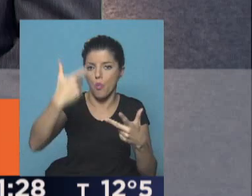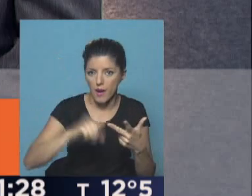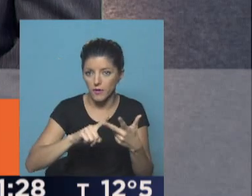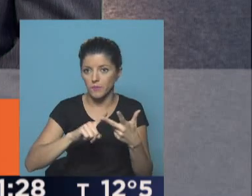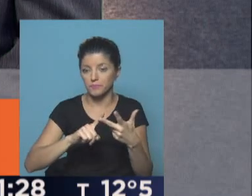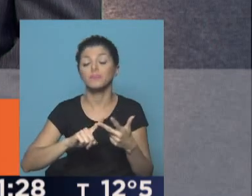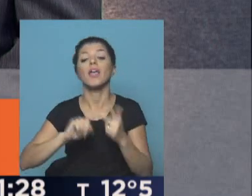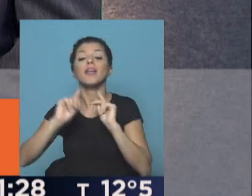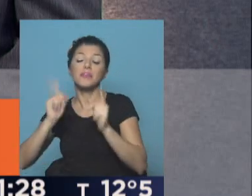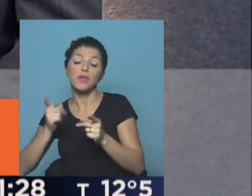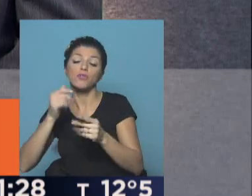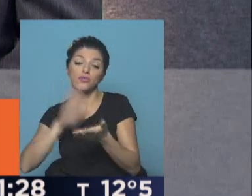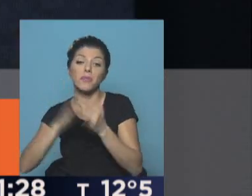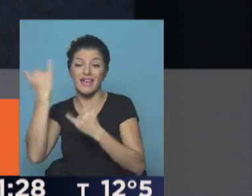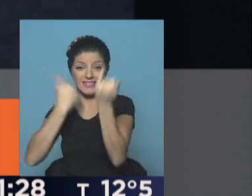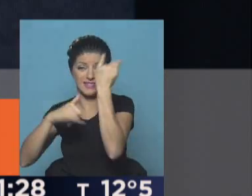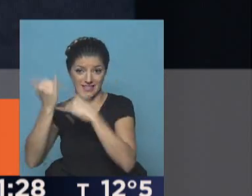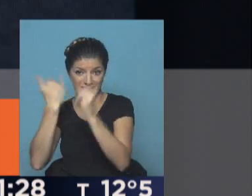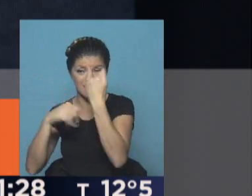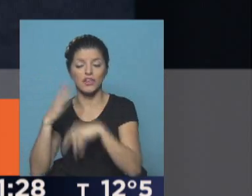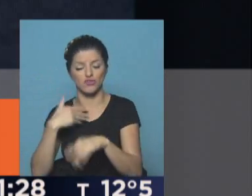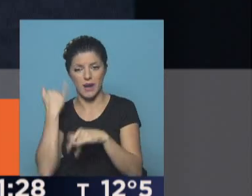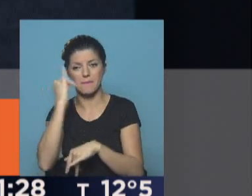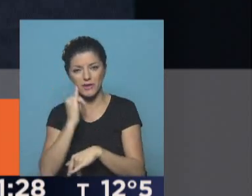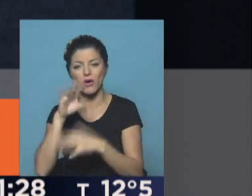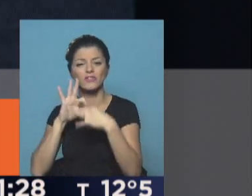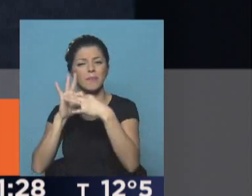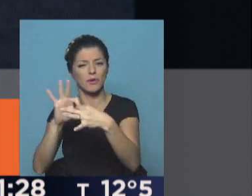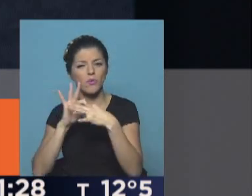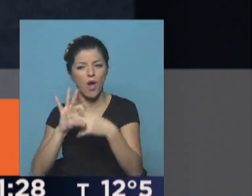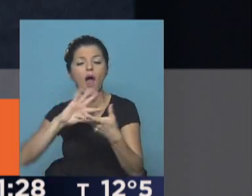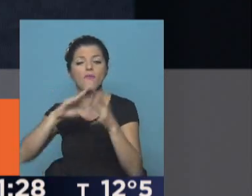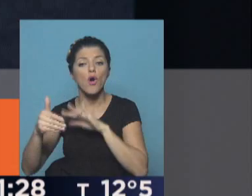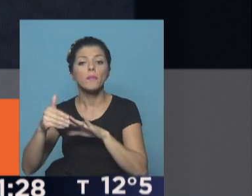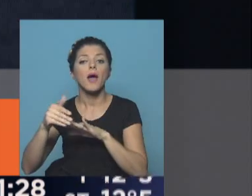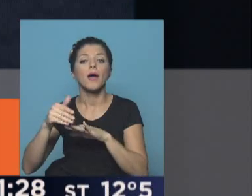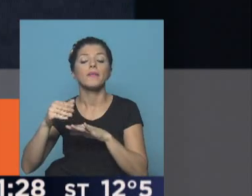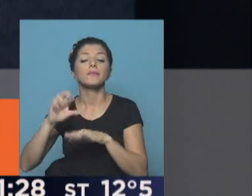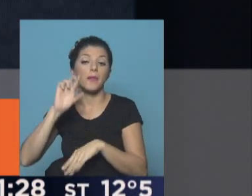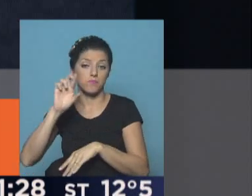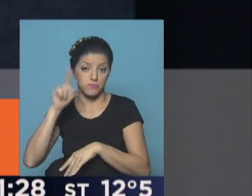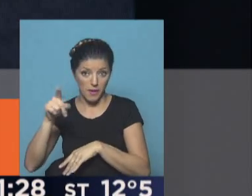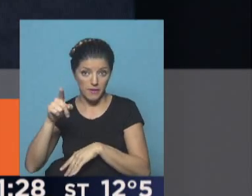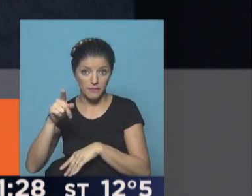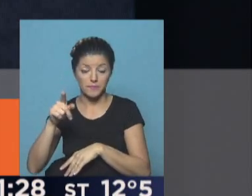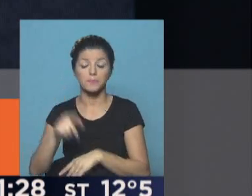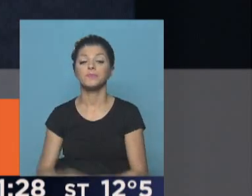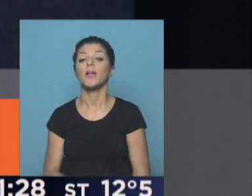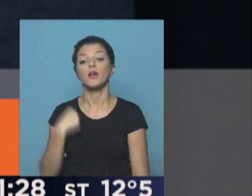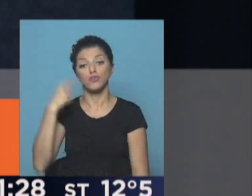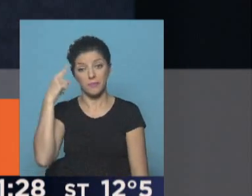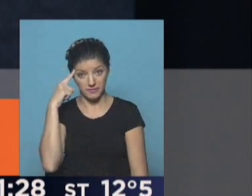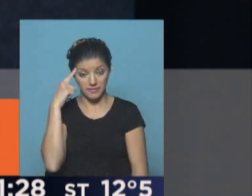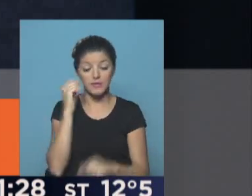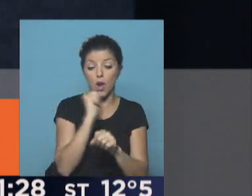interés el nivel de tasa de interés que bueno se le explicó que un poco está vinculado a la política en materia monetaria que está llevando el gobierno en la cual para succionar succiona pesos